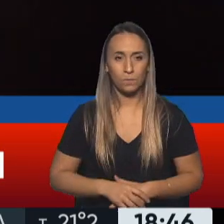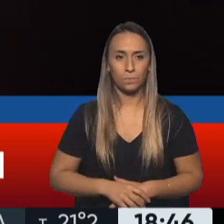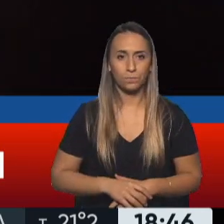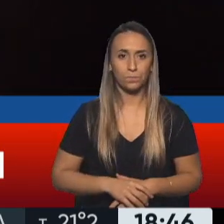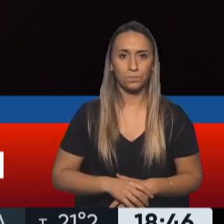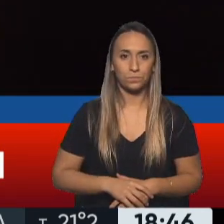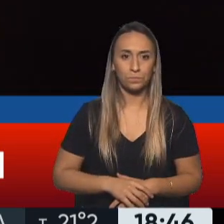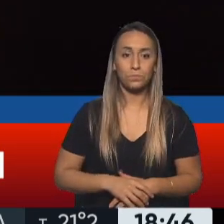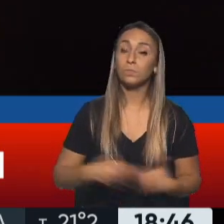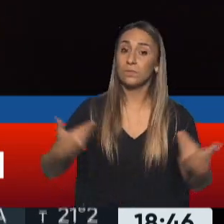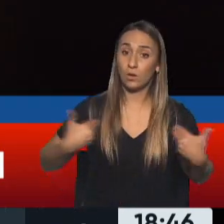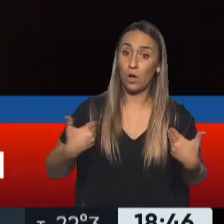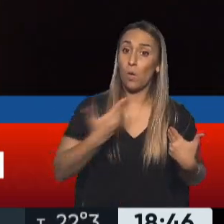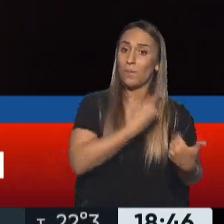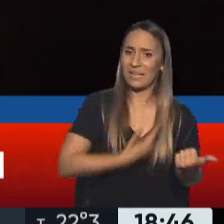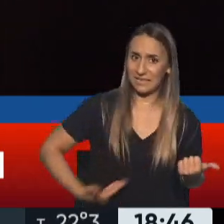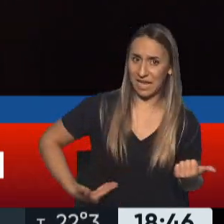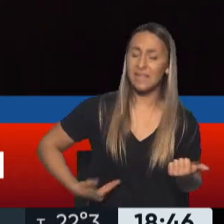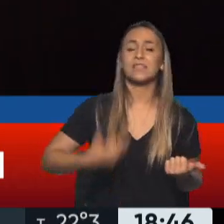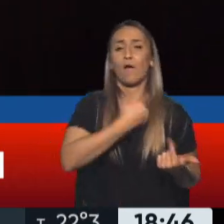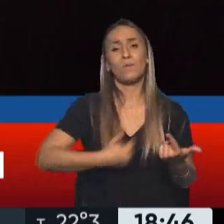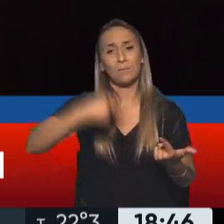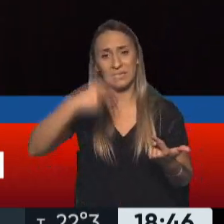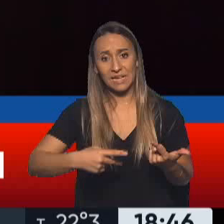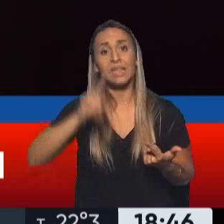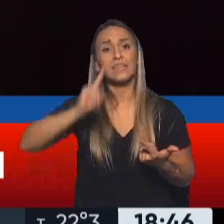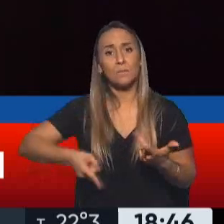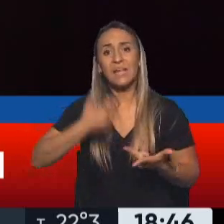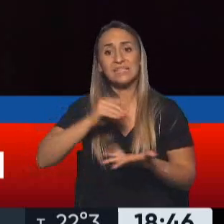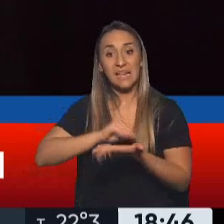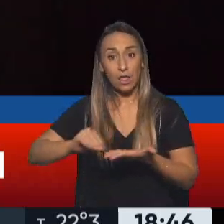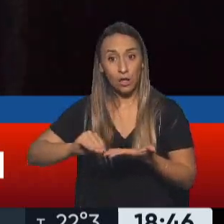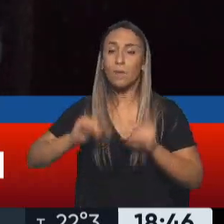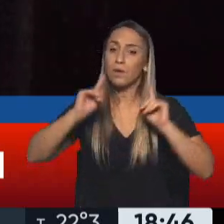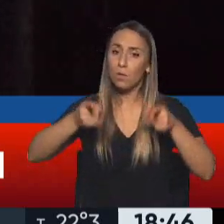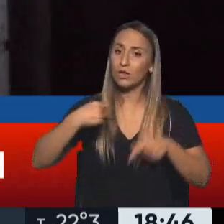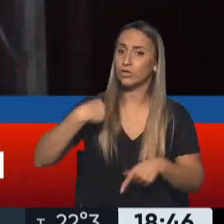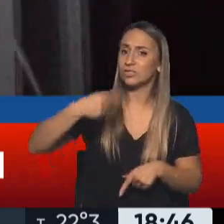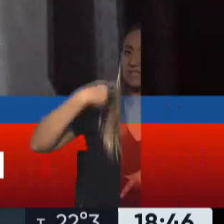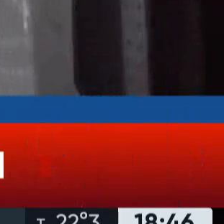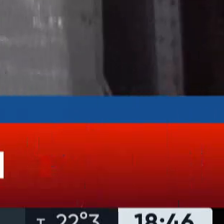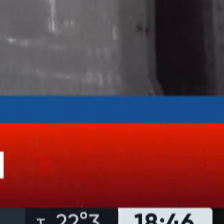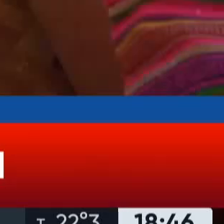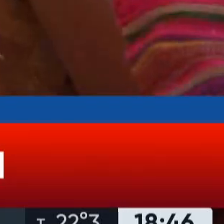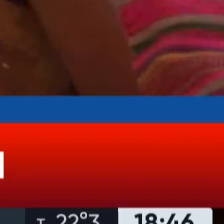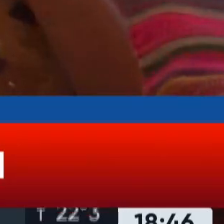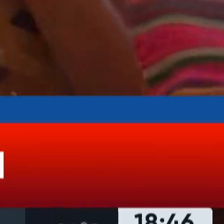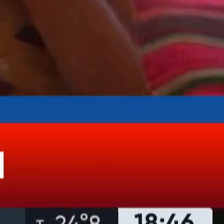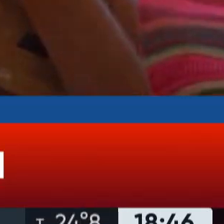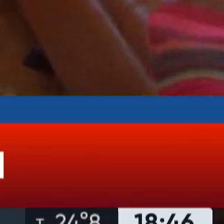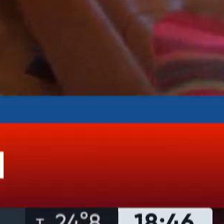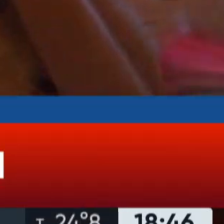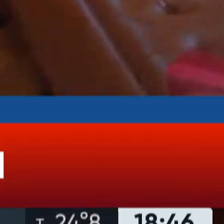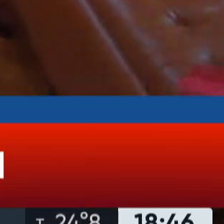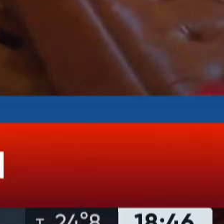Antes de vicepresidenta y presidenta fui varias veces senadora de la Nación, pero siempre fui y seré una militante política. Me tocó